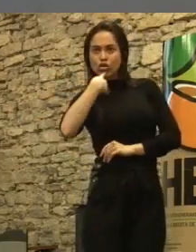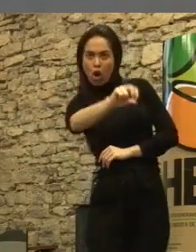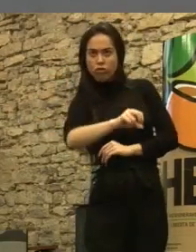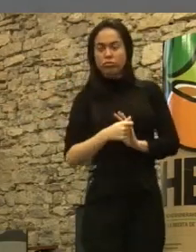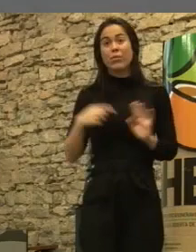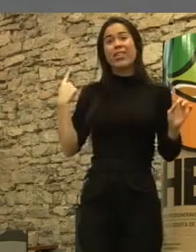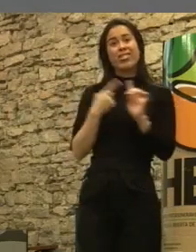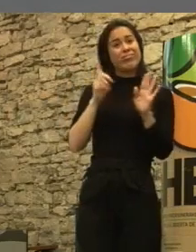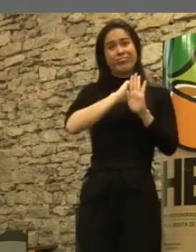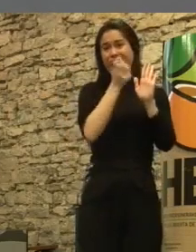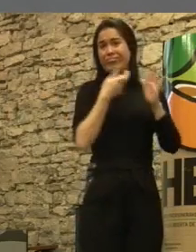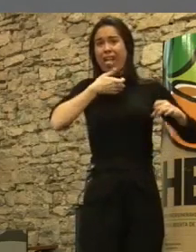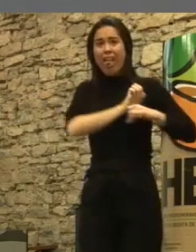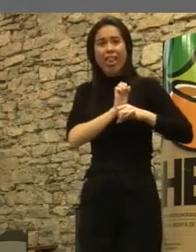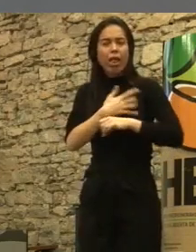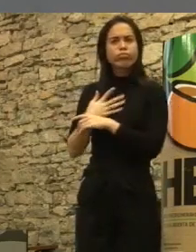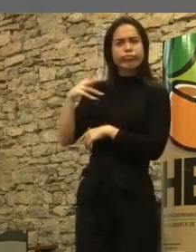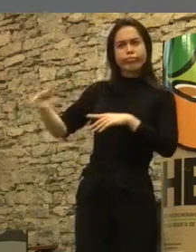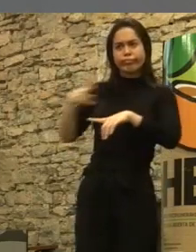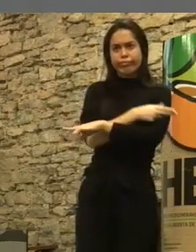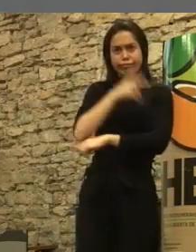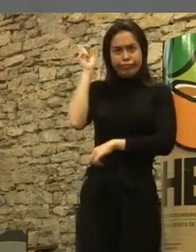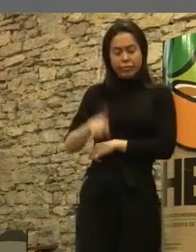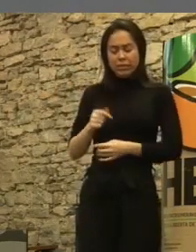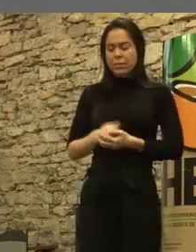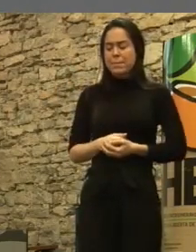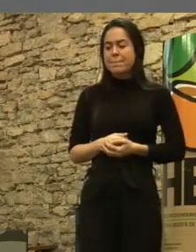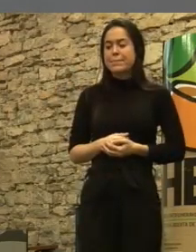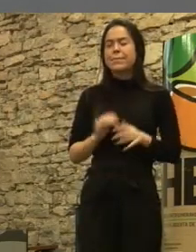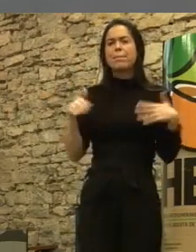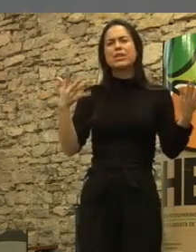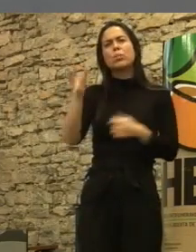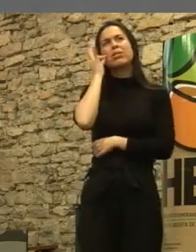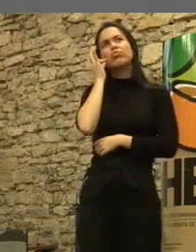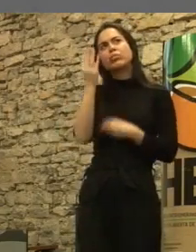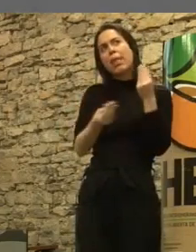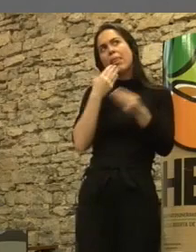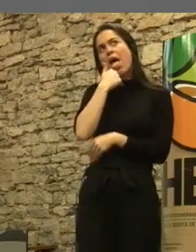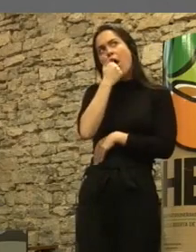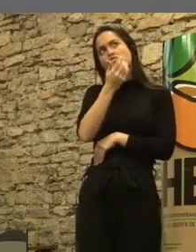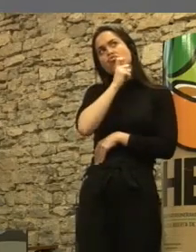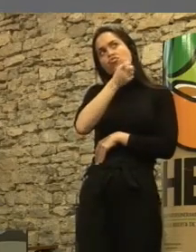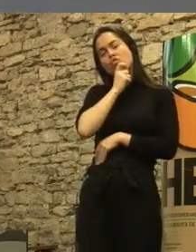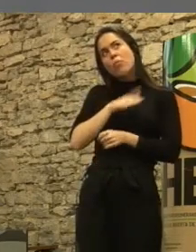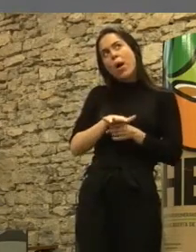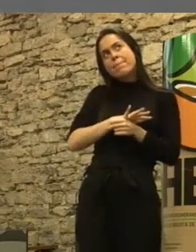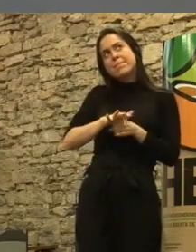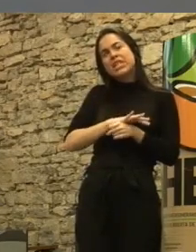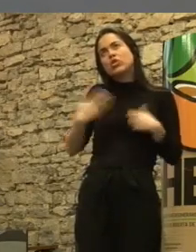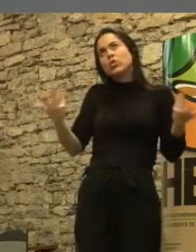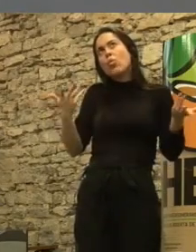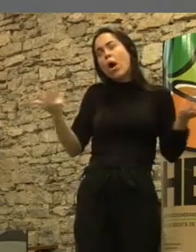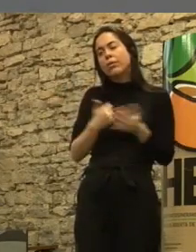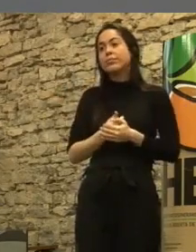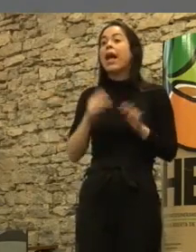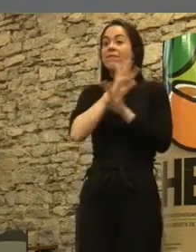dijo, pero yo, para realmente hacer algo para las mujeres, ¿en qué ámbito debería de trabajar? Y entra en contacto con una organización inglesa